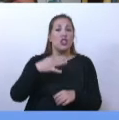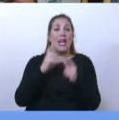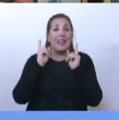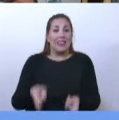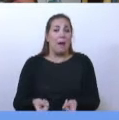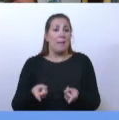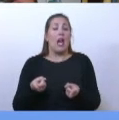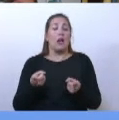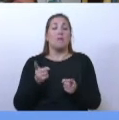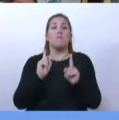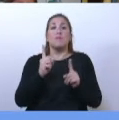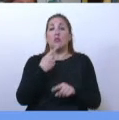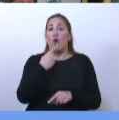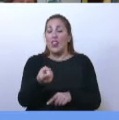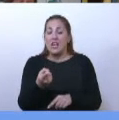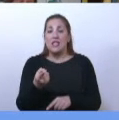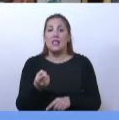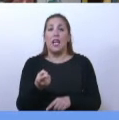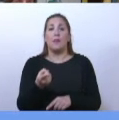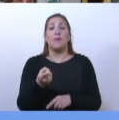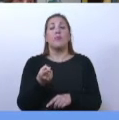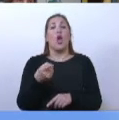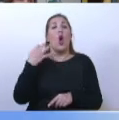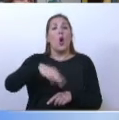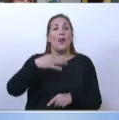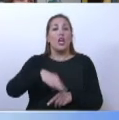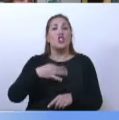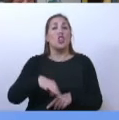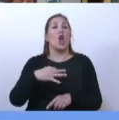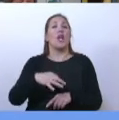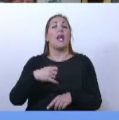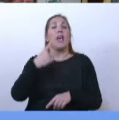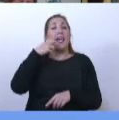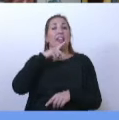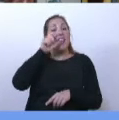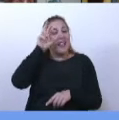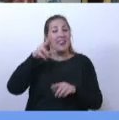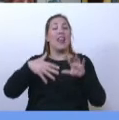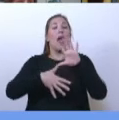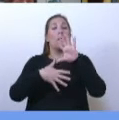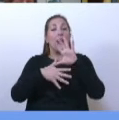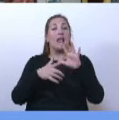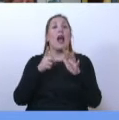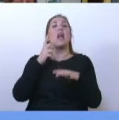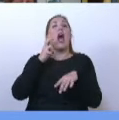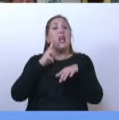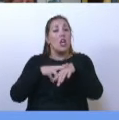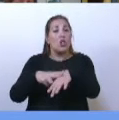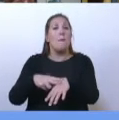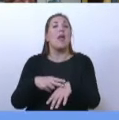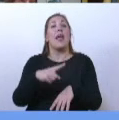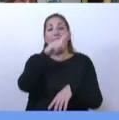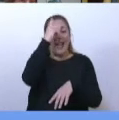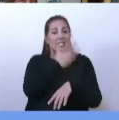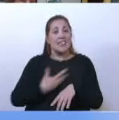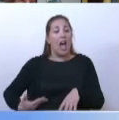como bien hacía referencia a las obligaciones interamericanas de derechos humanos recomienda a los estados que las